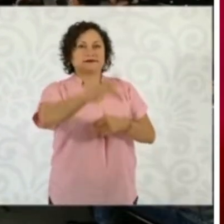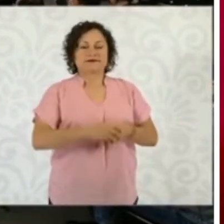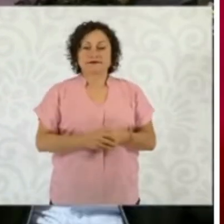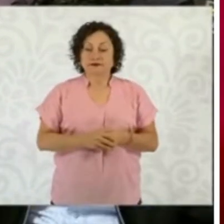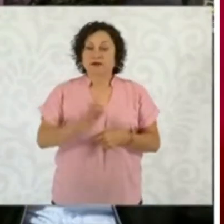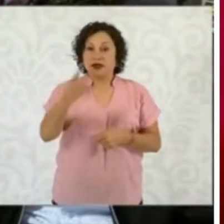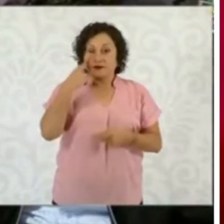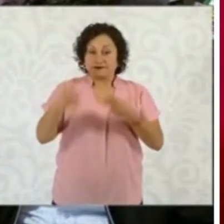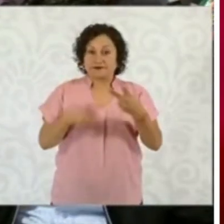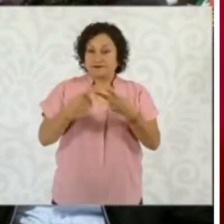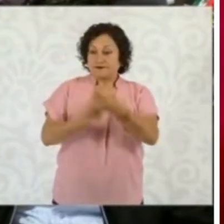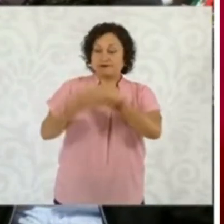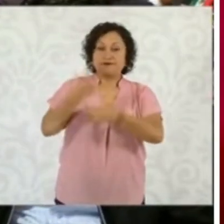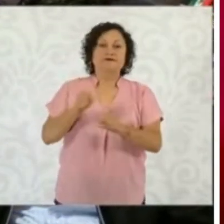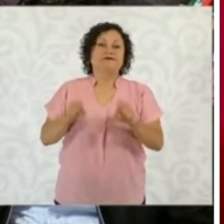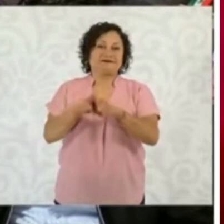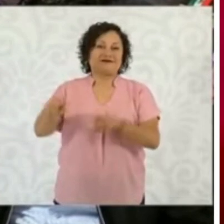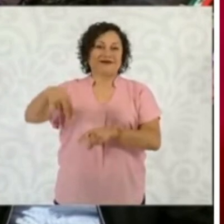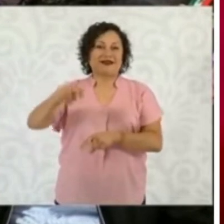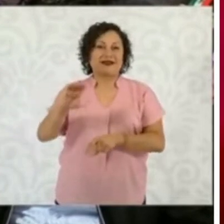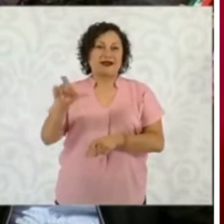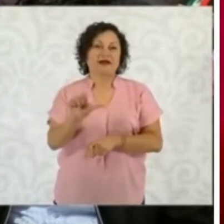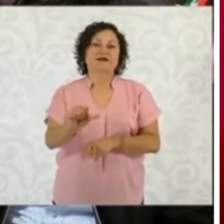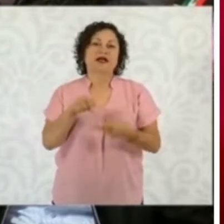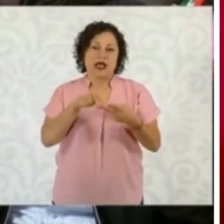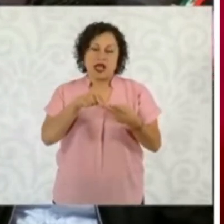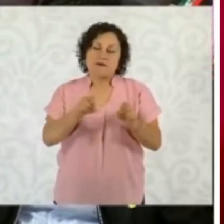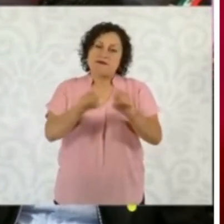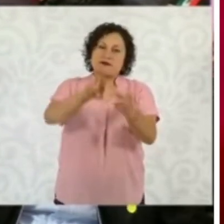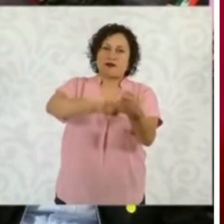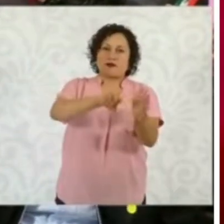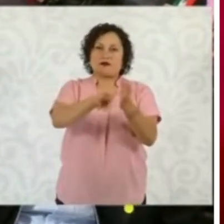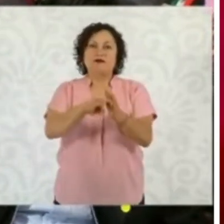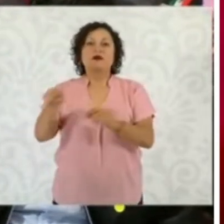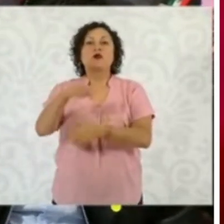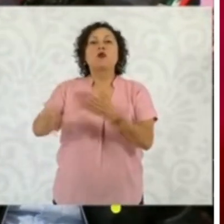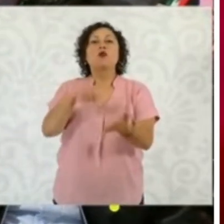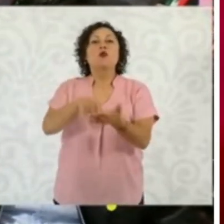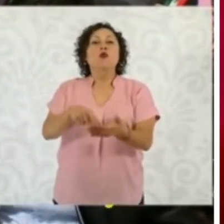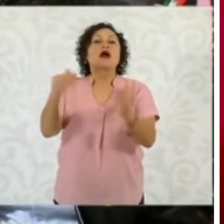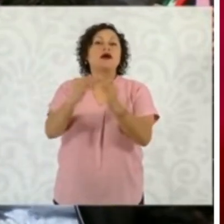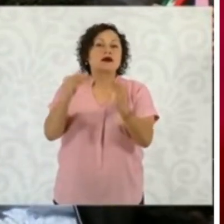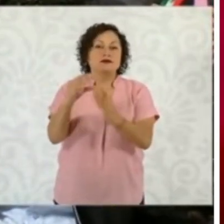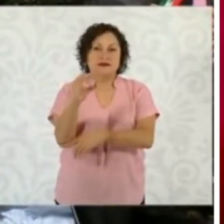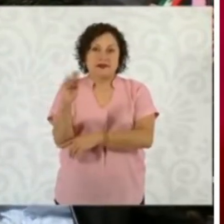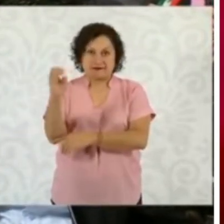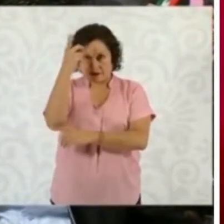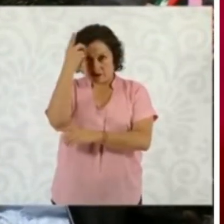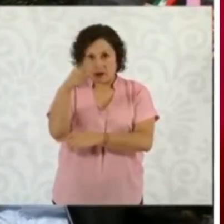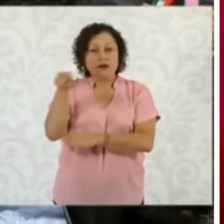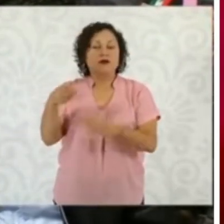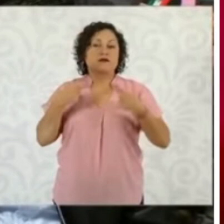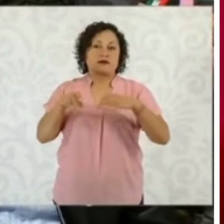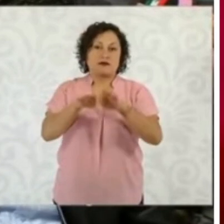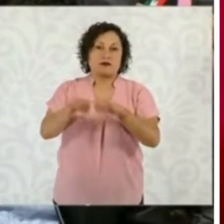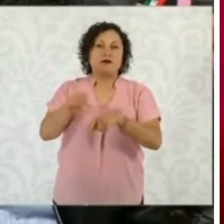más de un año Nuevo Necaxa, de acuerdo con lo que se publica también en la revista, en un inmueble del Sindicato Mexicano de Electricistas, se ha detectado que hay, como tal se señala incluso